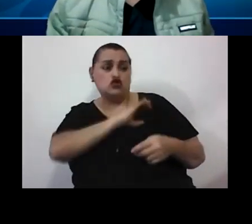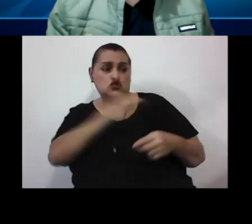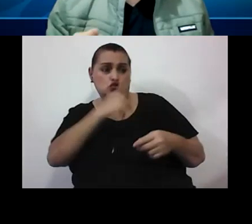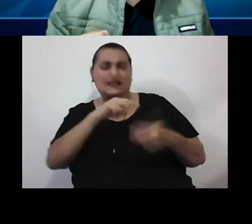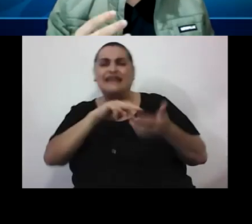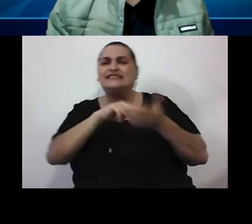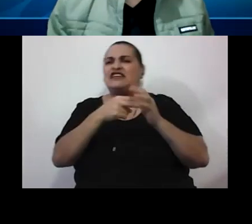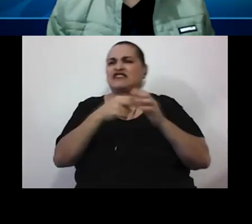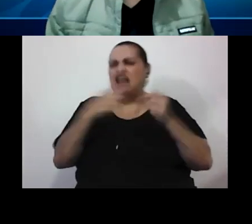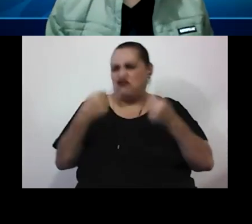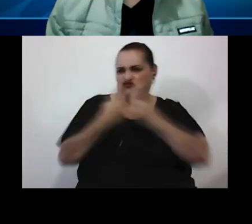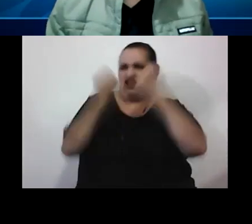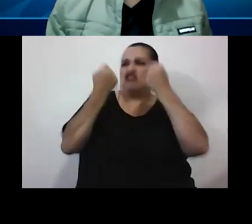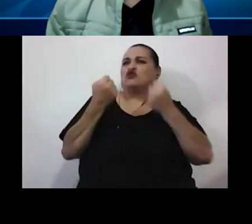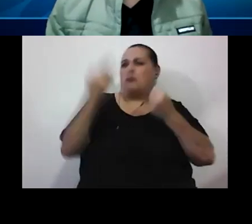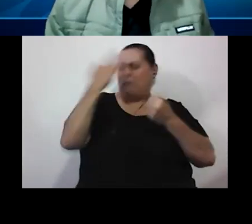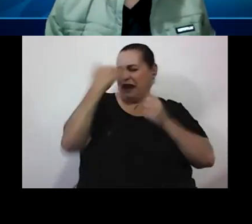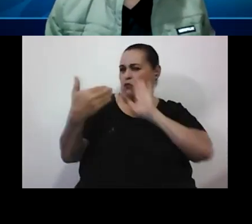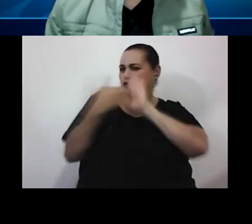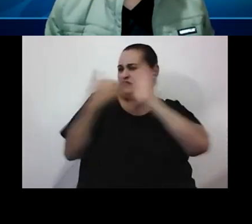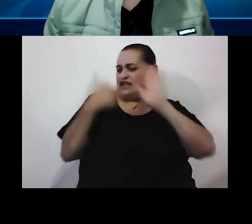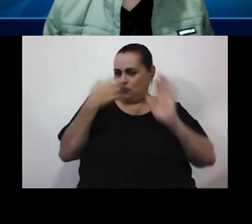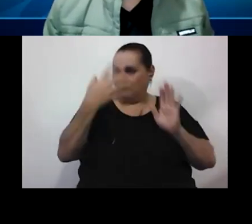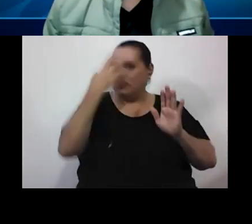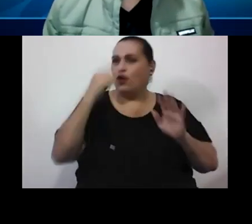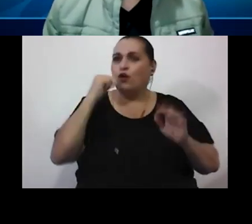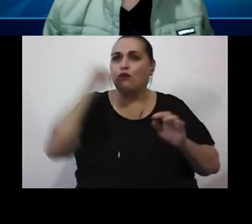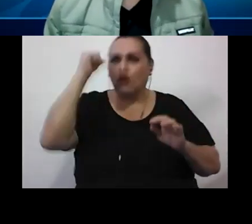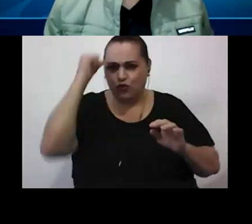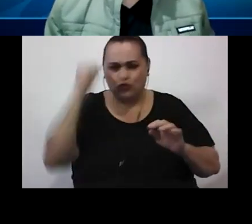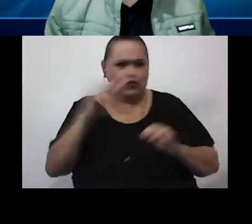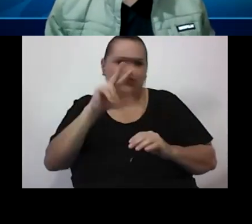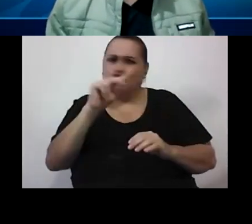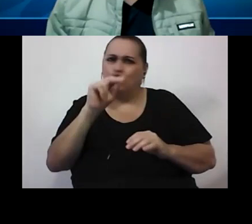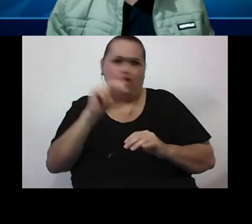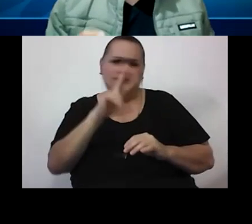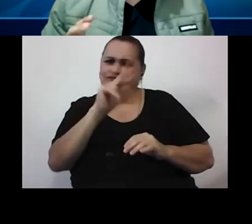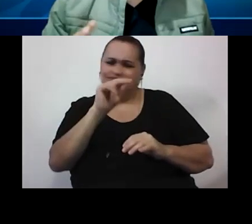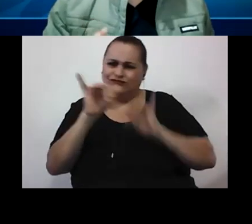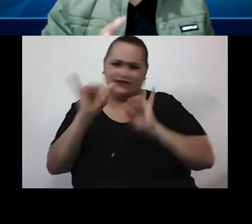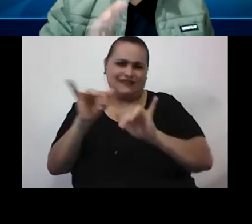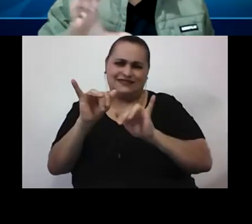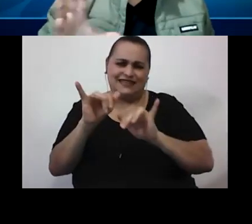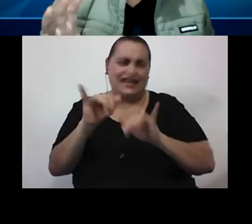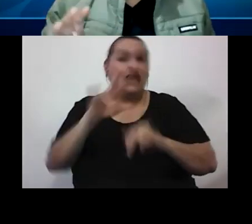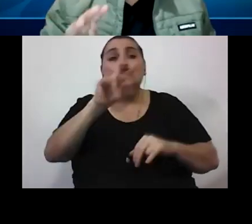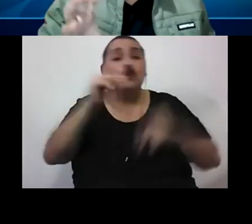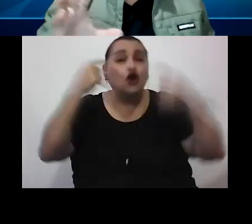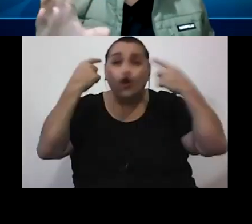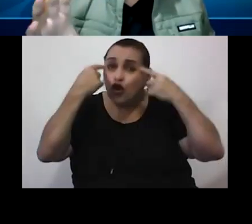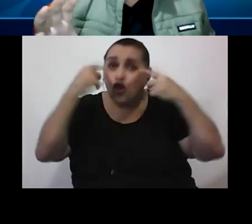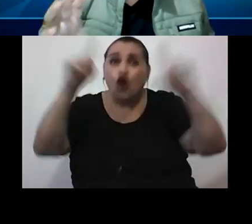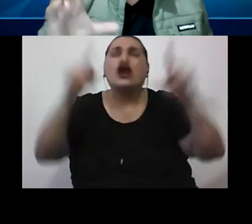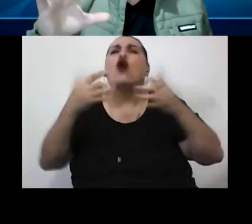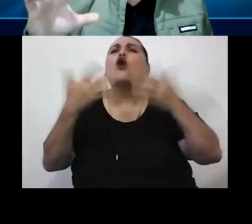que lo están haciendo para enojarnos a nosotros los adultos. Y no, de ninguna manera eso es así. Es que no logran todavía conectar